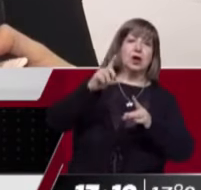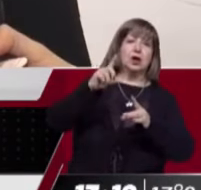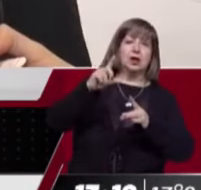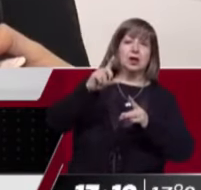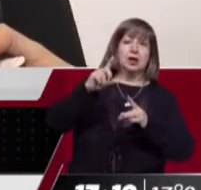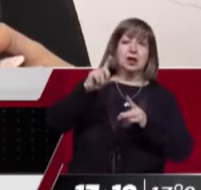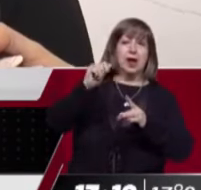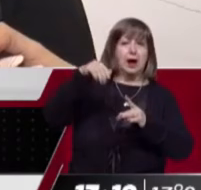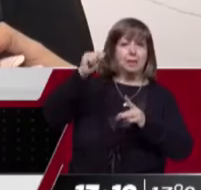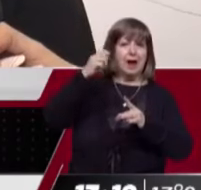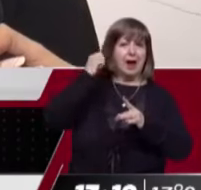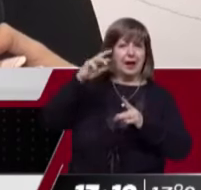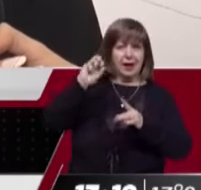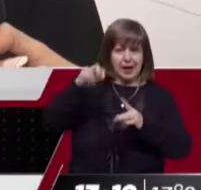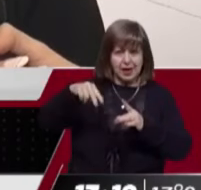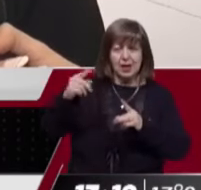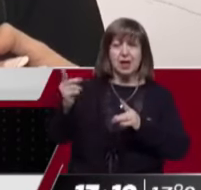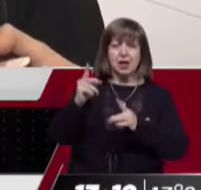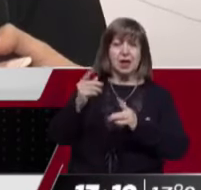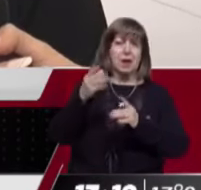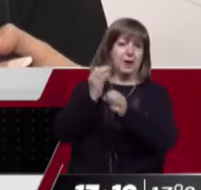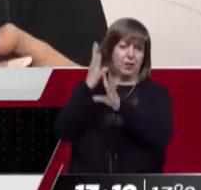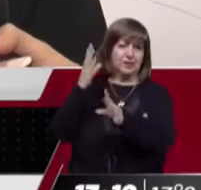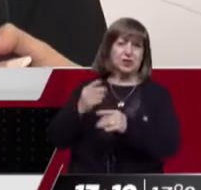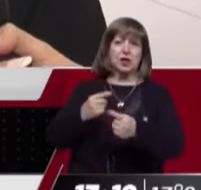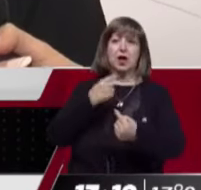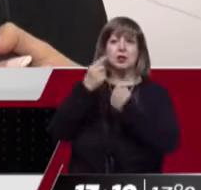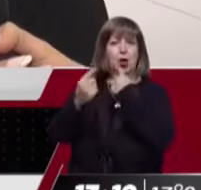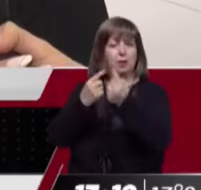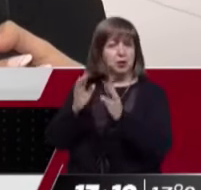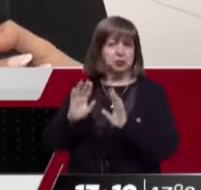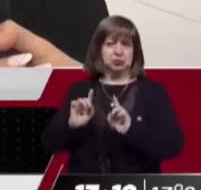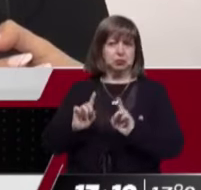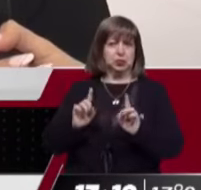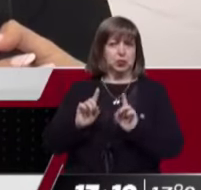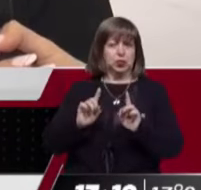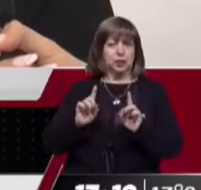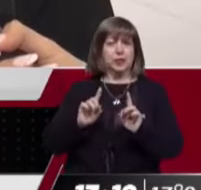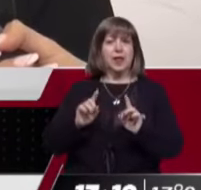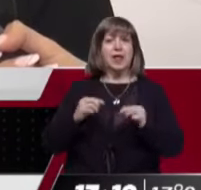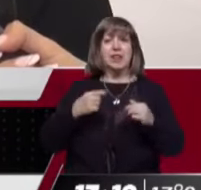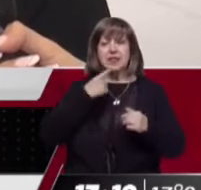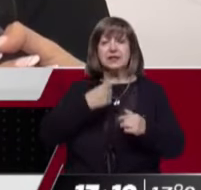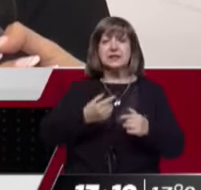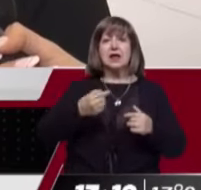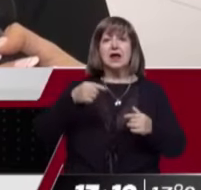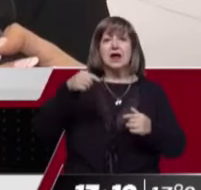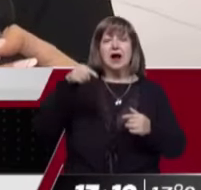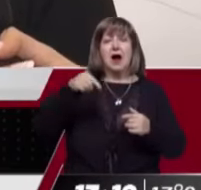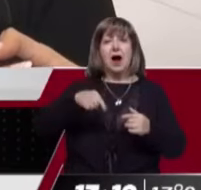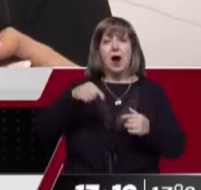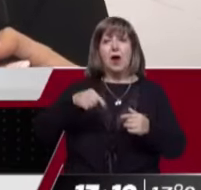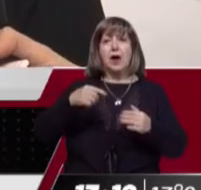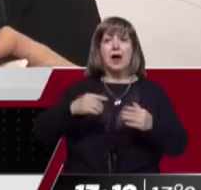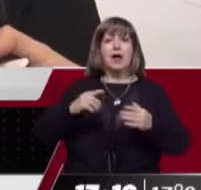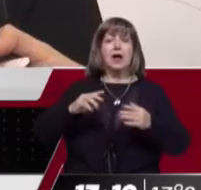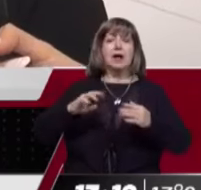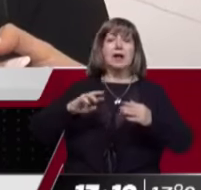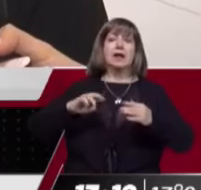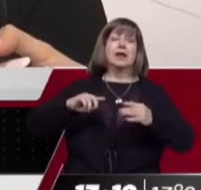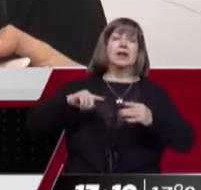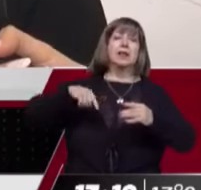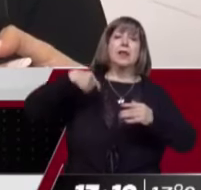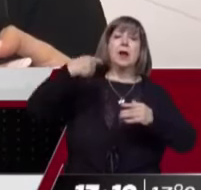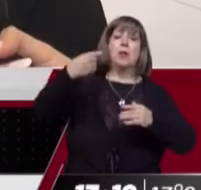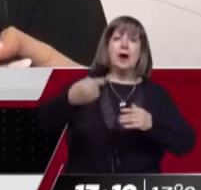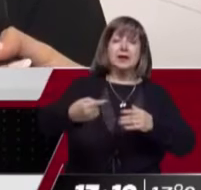por parte del señor Garay, ha sido muy conveniente efectuar la pericia luego de que